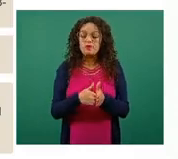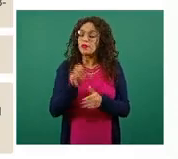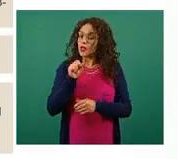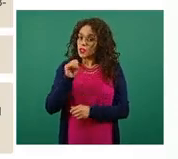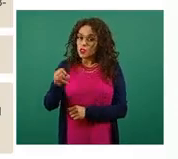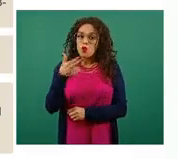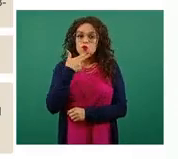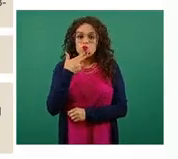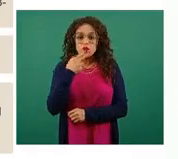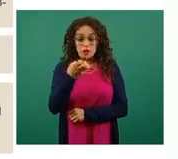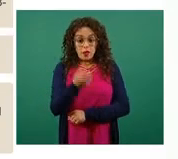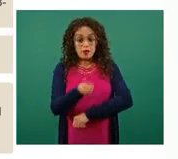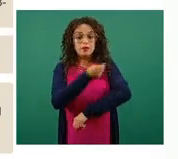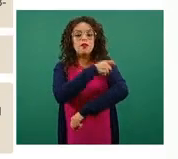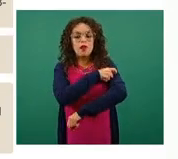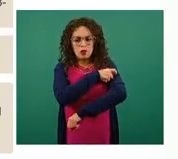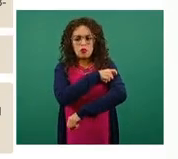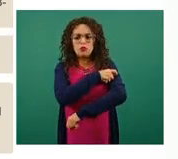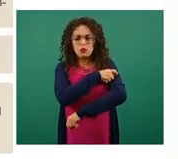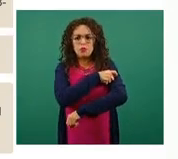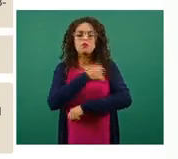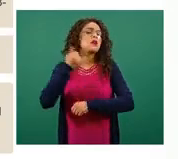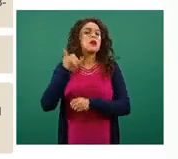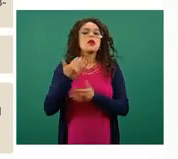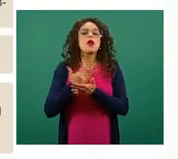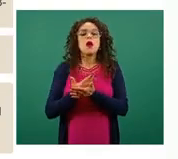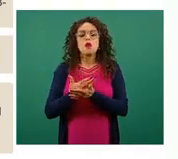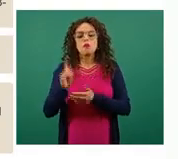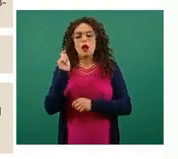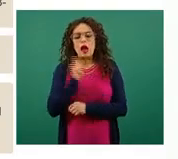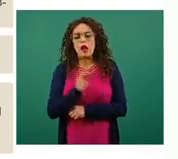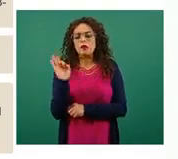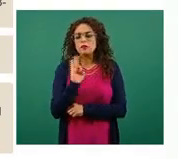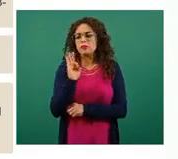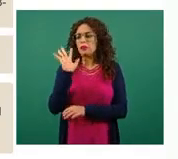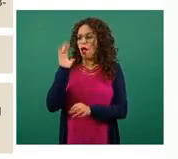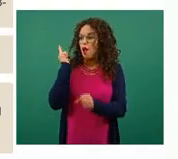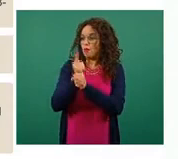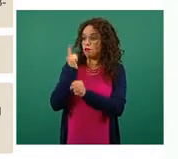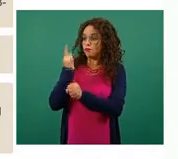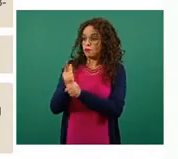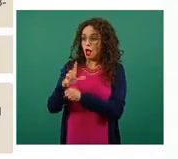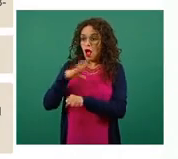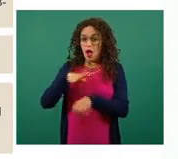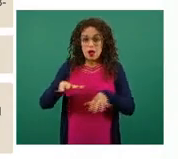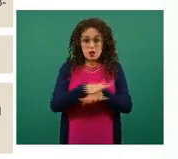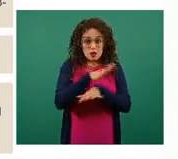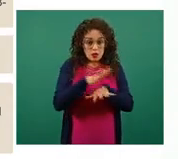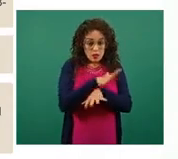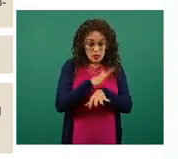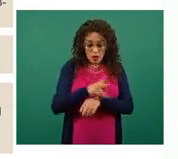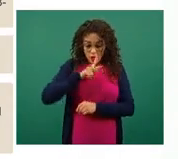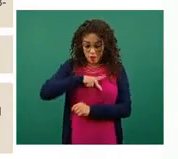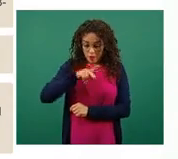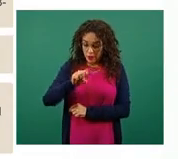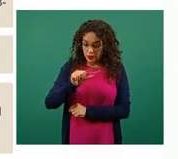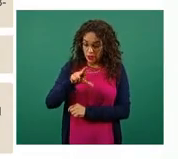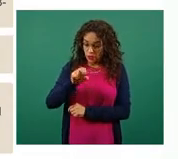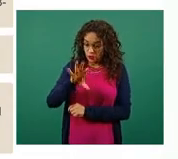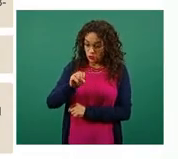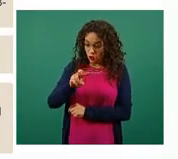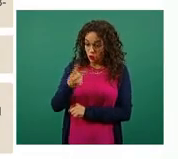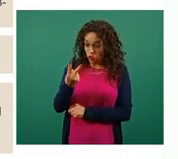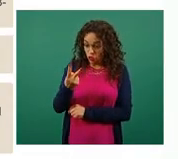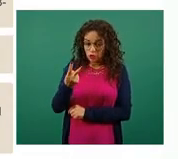de AstraZeneca, incluso si se han detectado variantes de SARS-CoV-2 en el país, haciendo